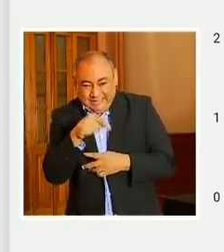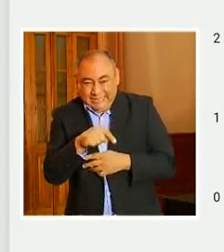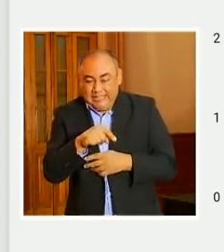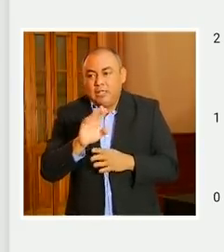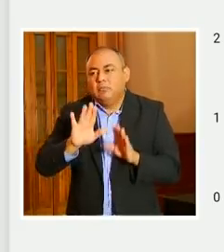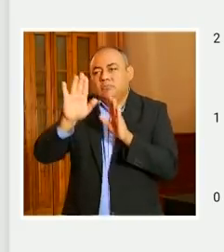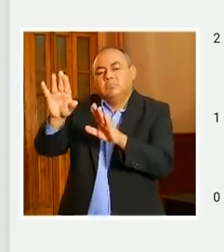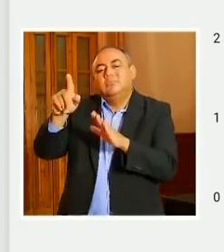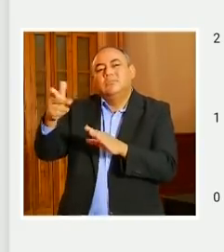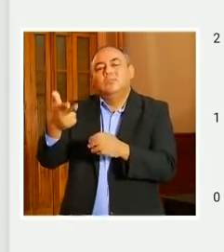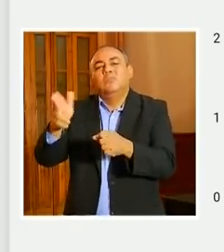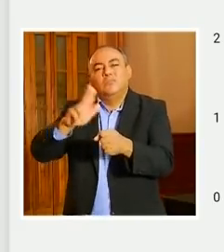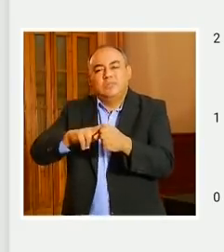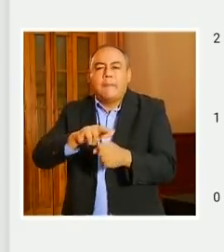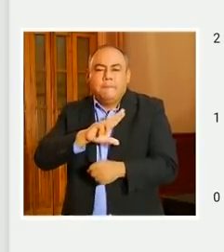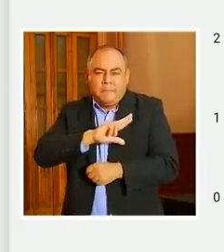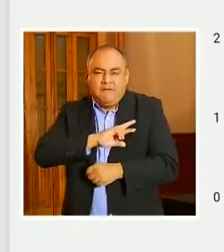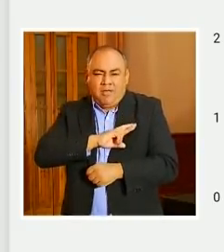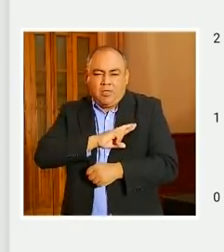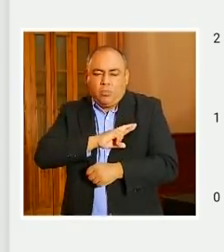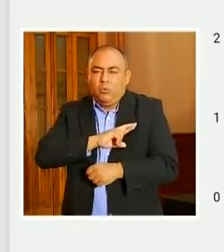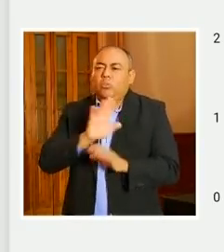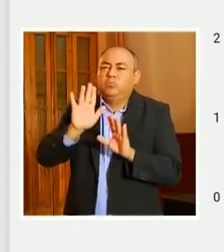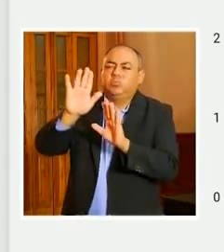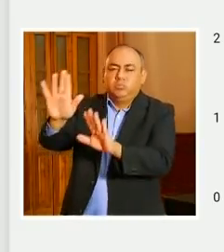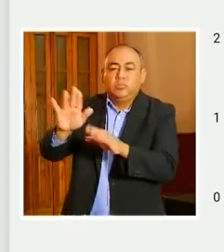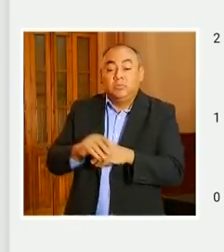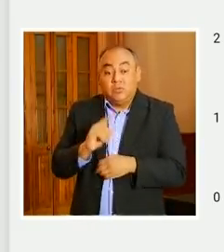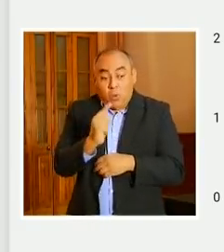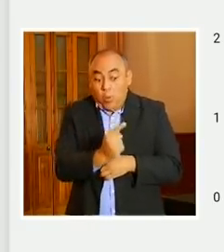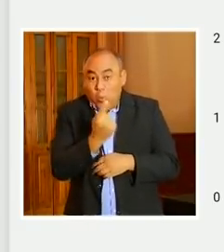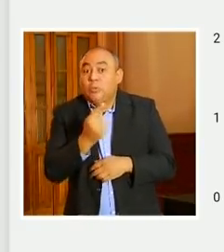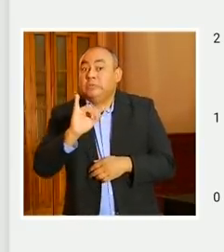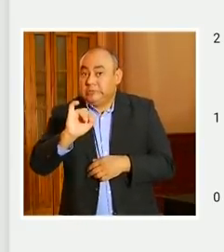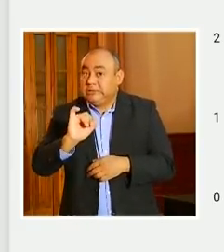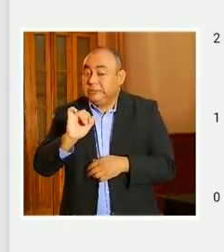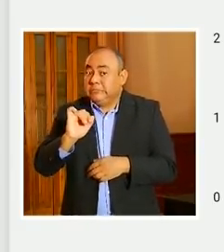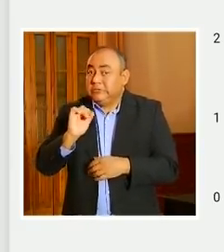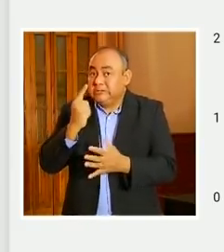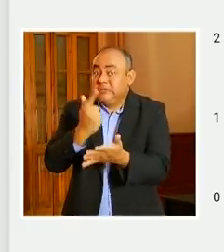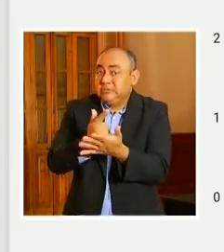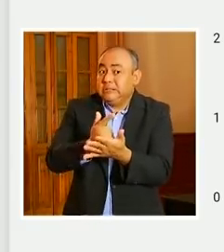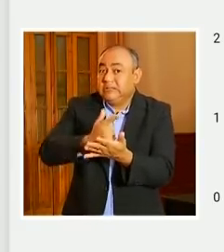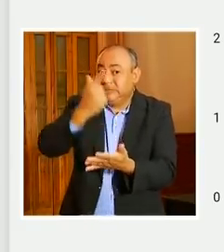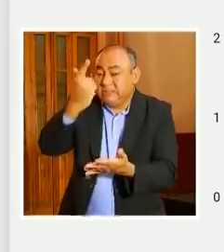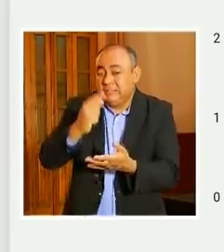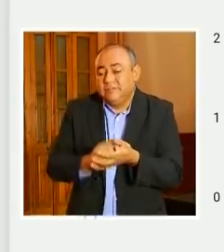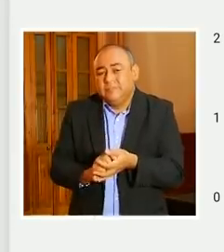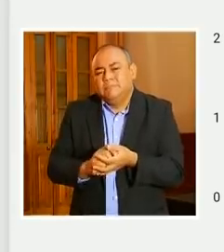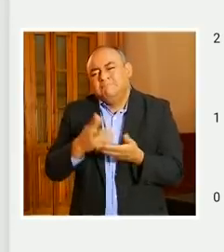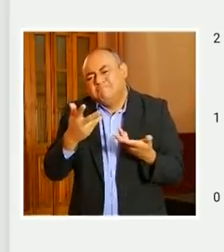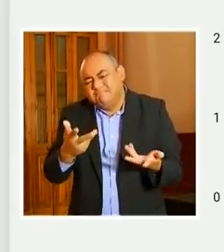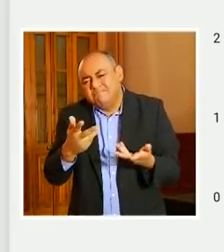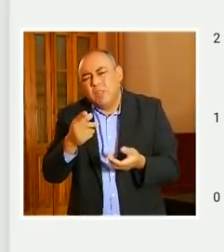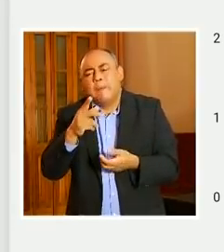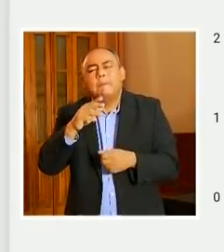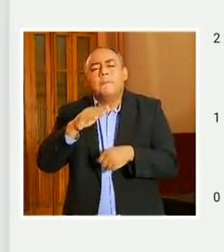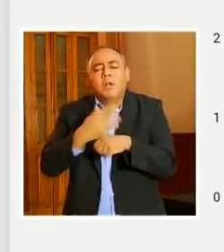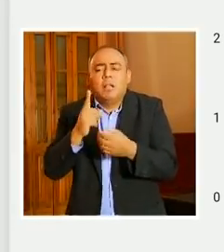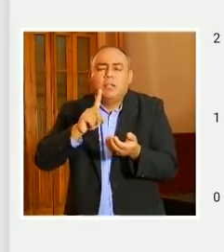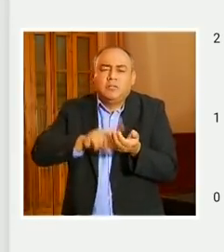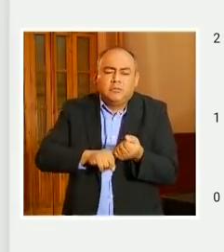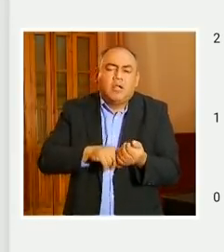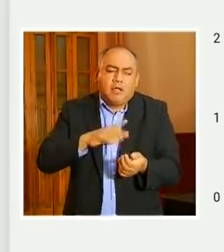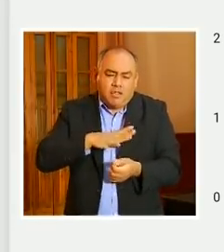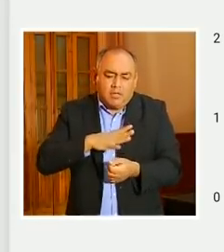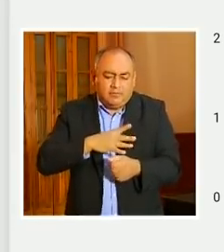Estado, uno de ellos grave, con complejidad o con comorbilidades importantes, y los